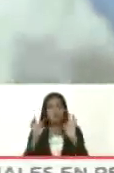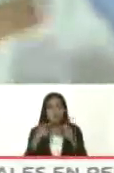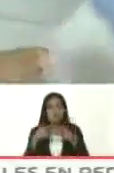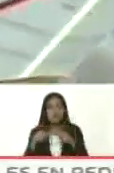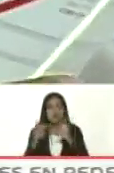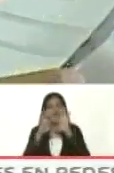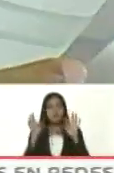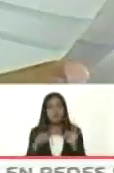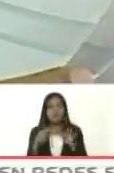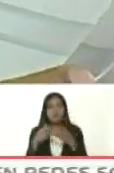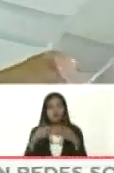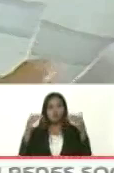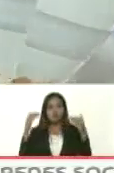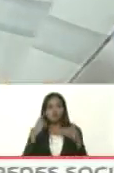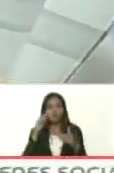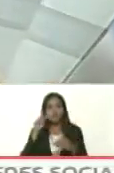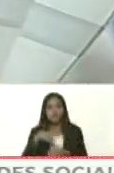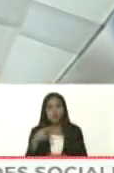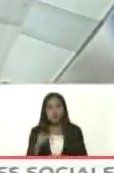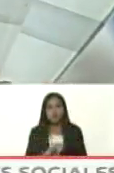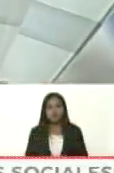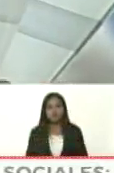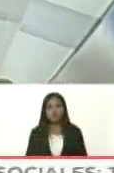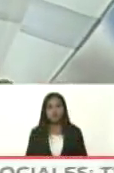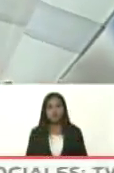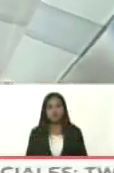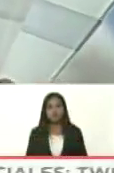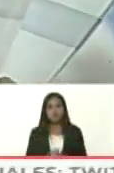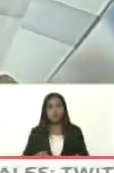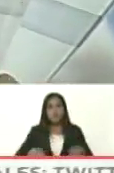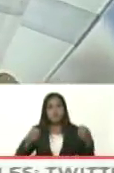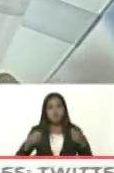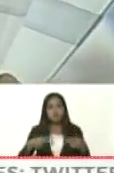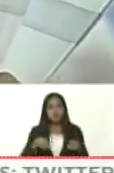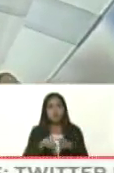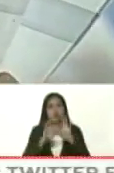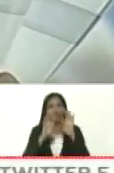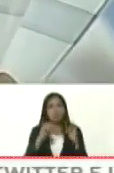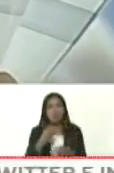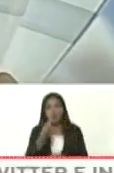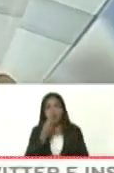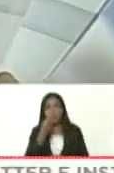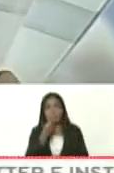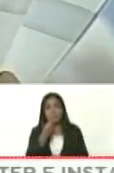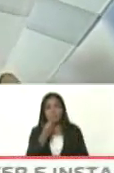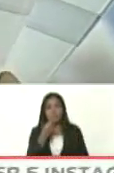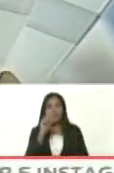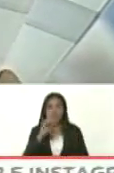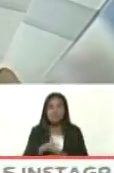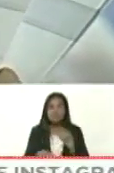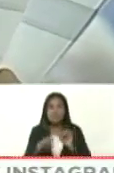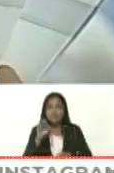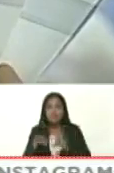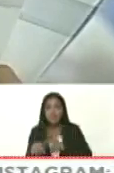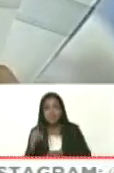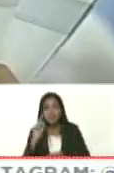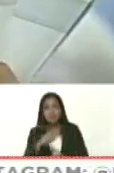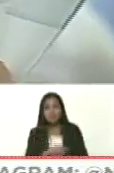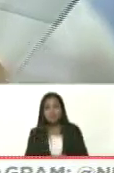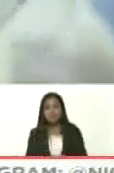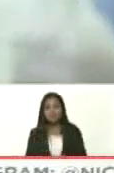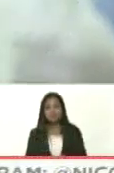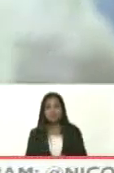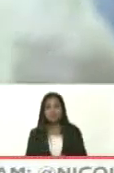tamaños. ¿No es así? Aquí están bolsas, sacos para alimentos, para semillas. Aquí